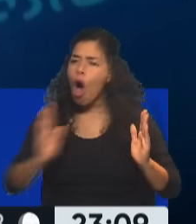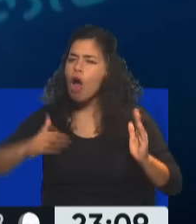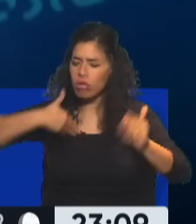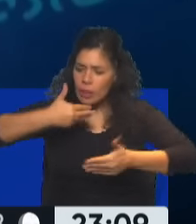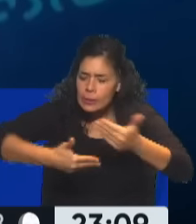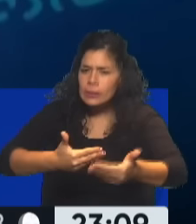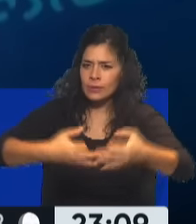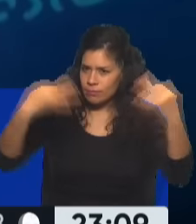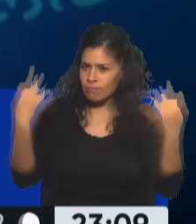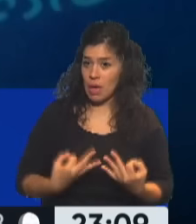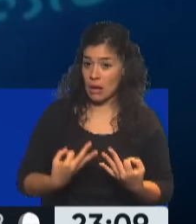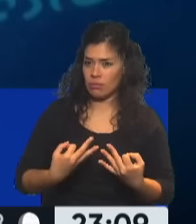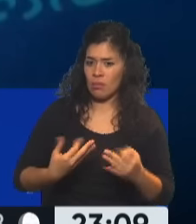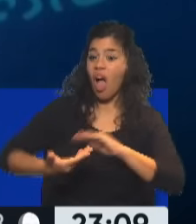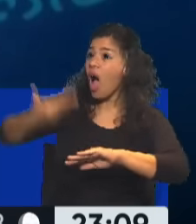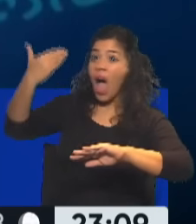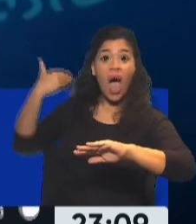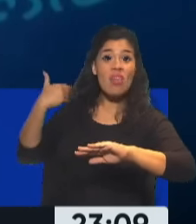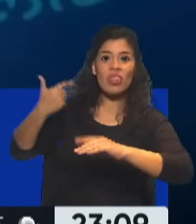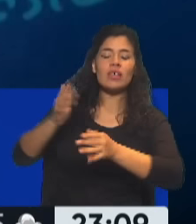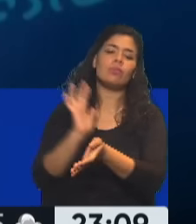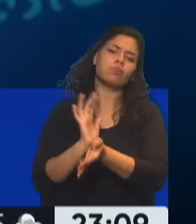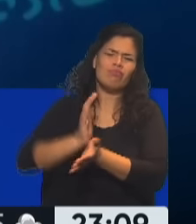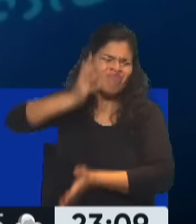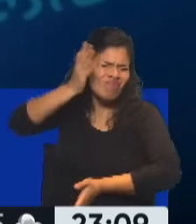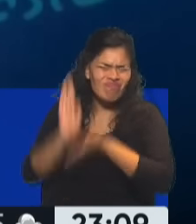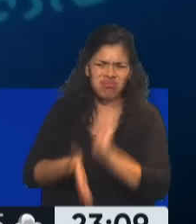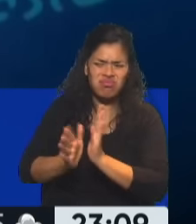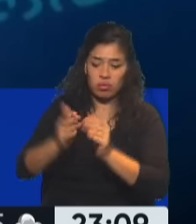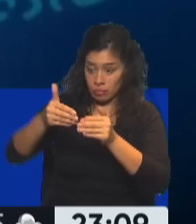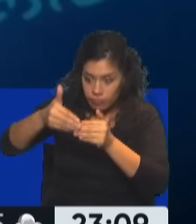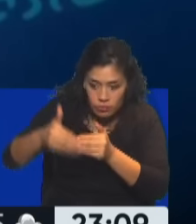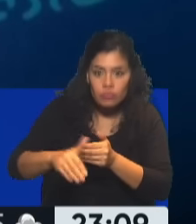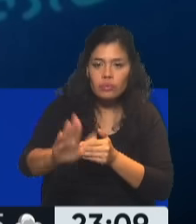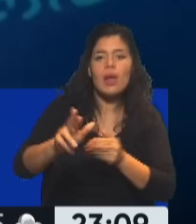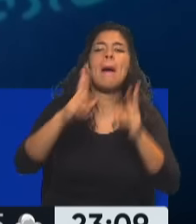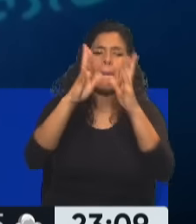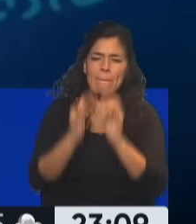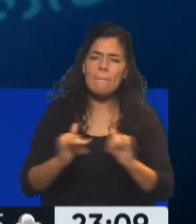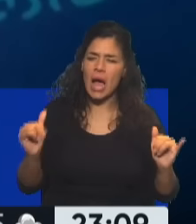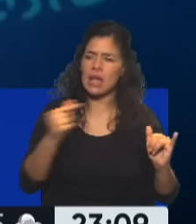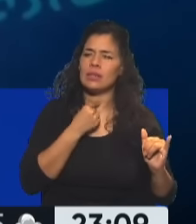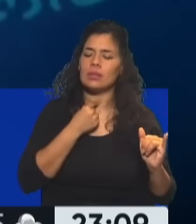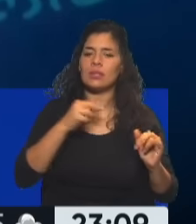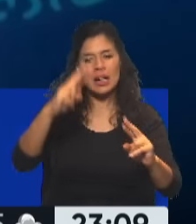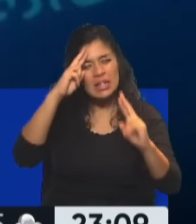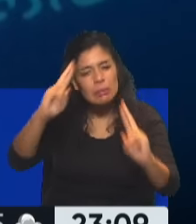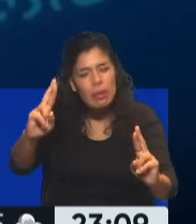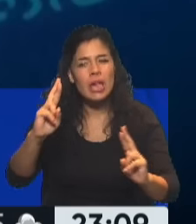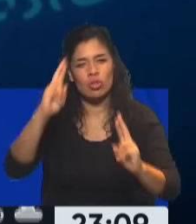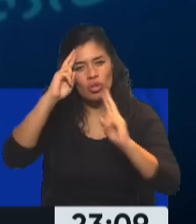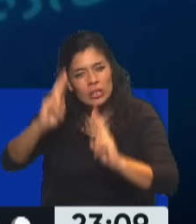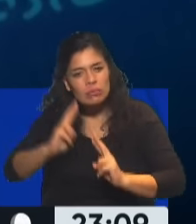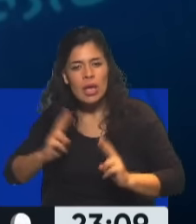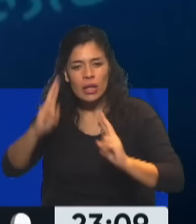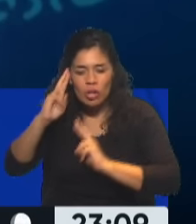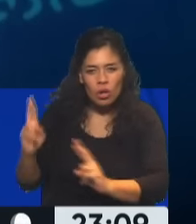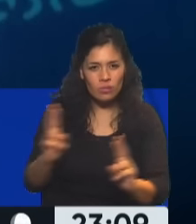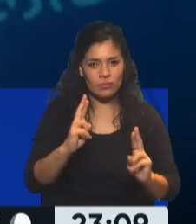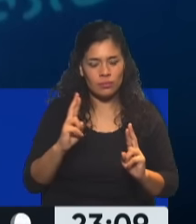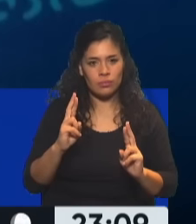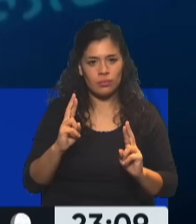de violencia para avanzar en una era de paz, de respeto. El cierre de